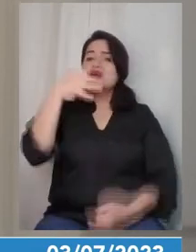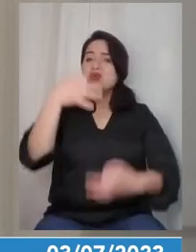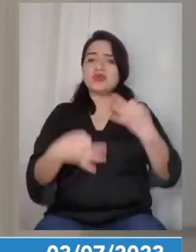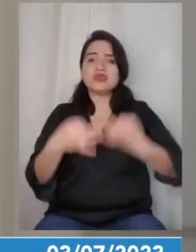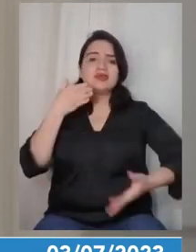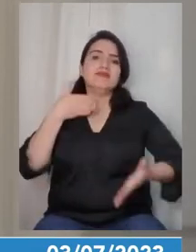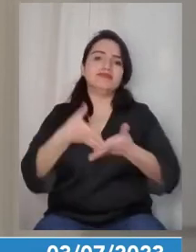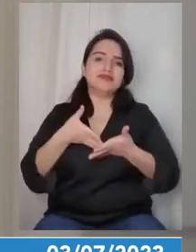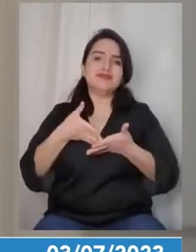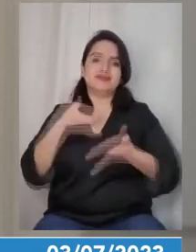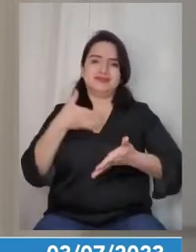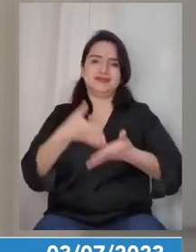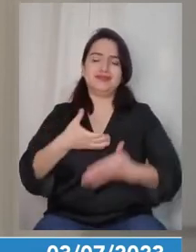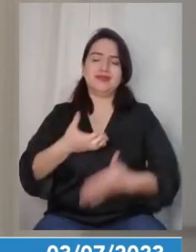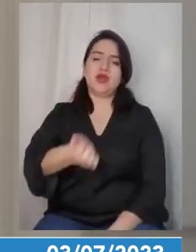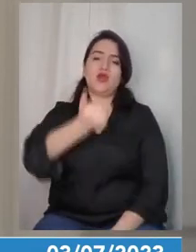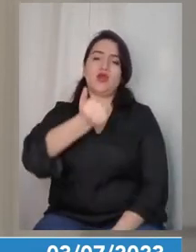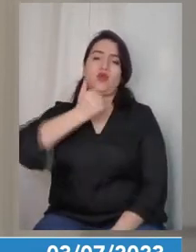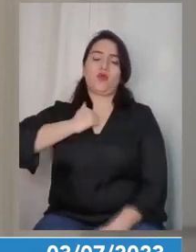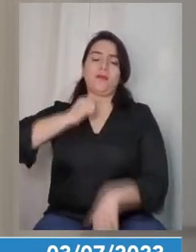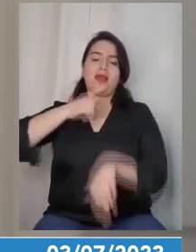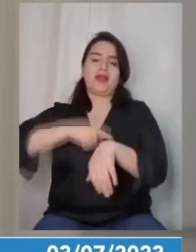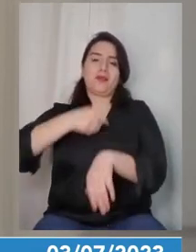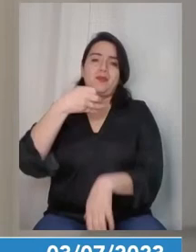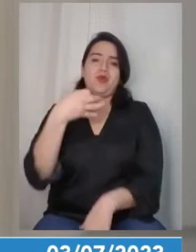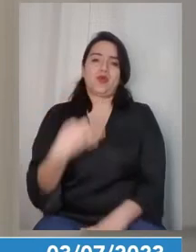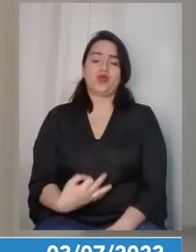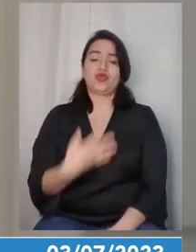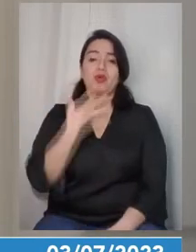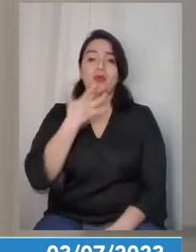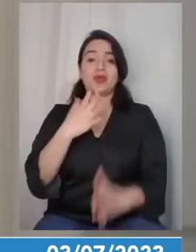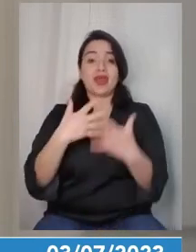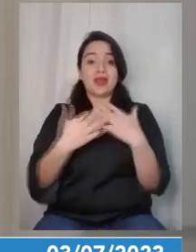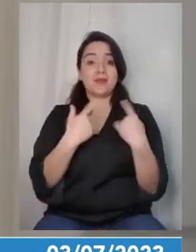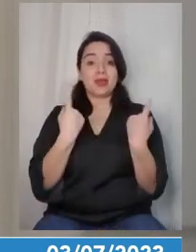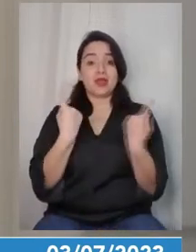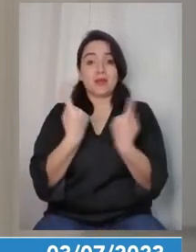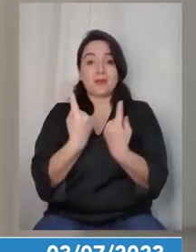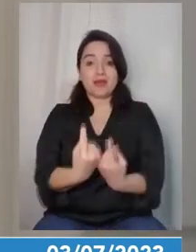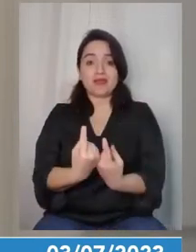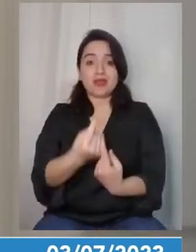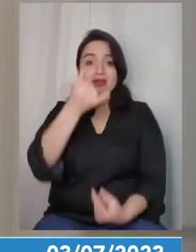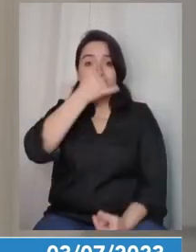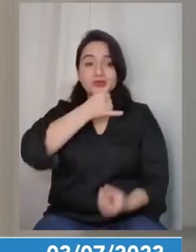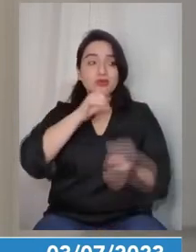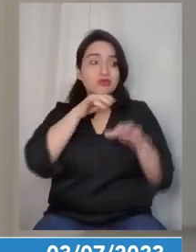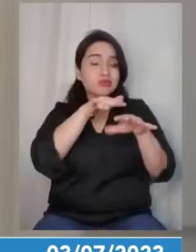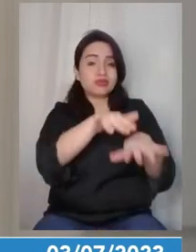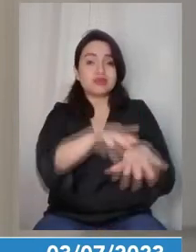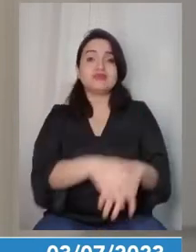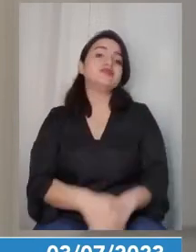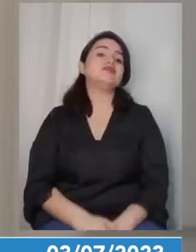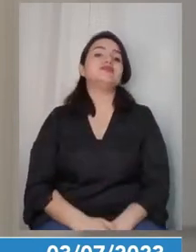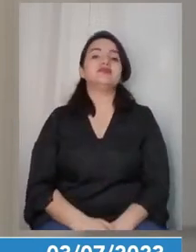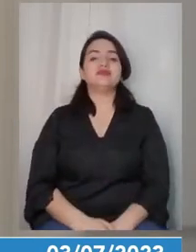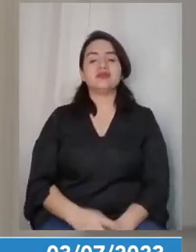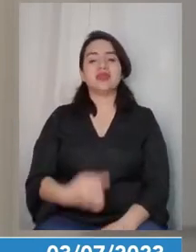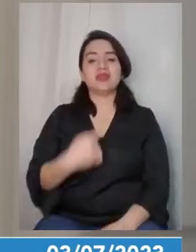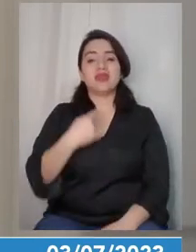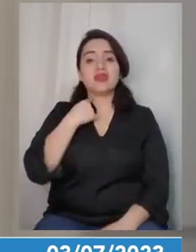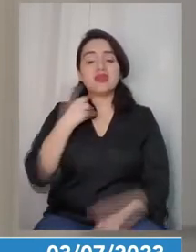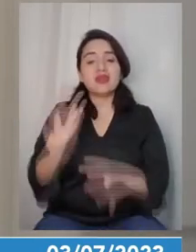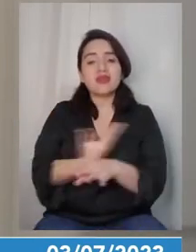oportunamente. Porque el medio ambiente, una vez que es contaminado, una vez que es dañado, su reparación es siempre